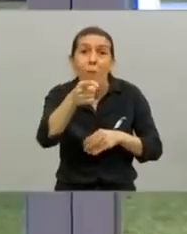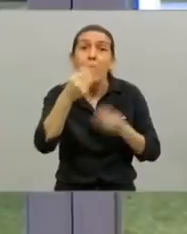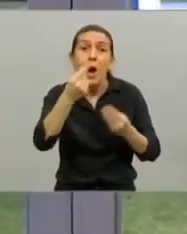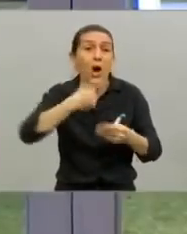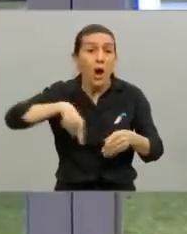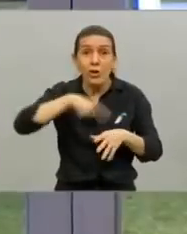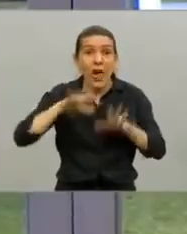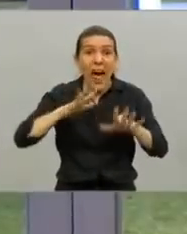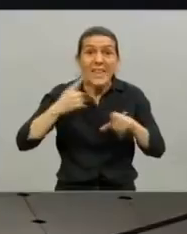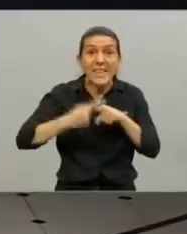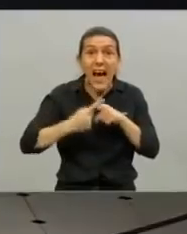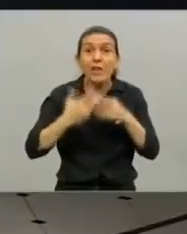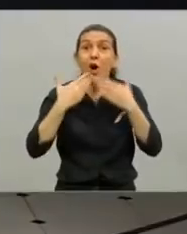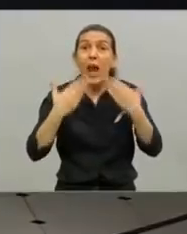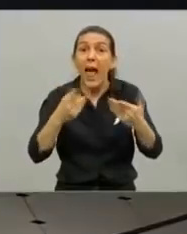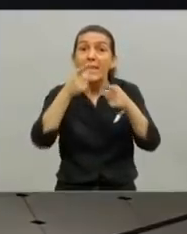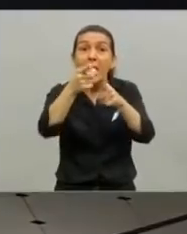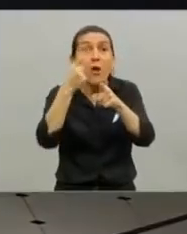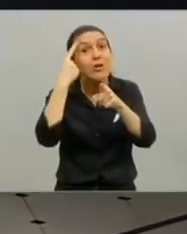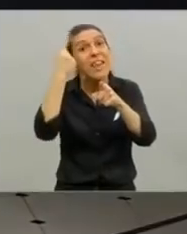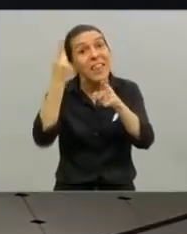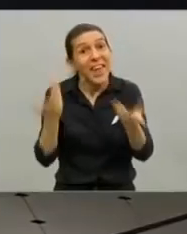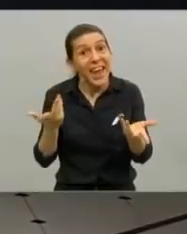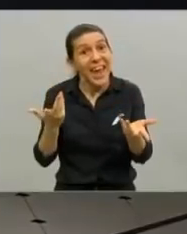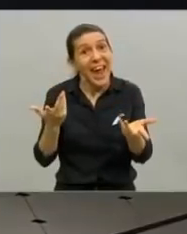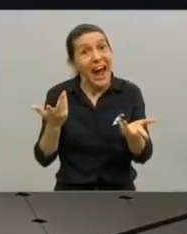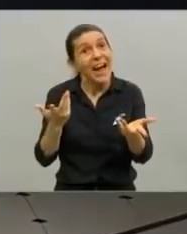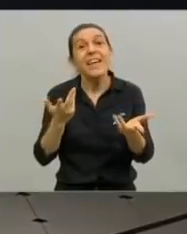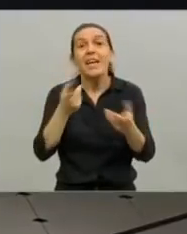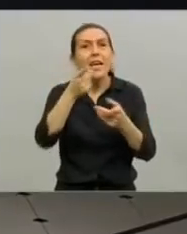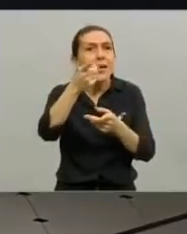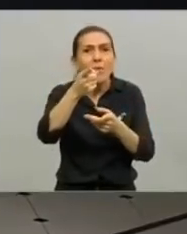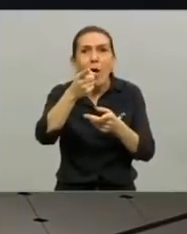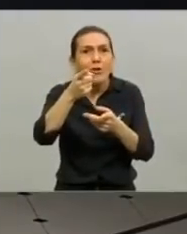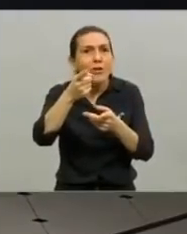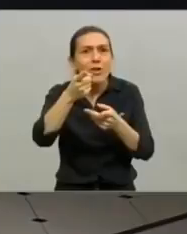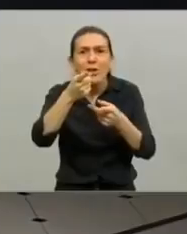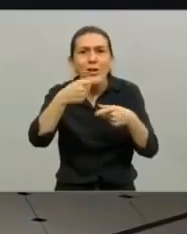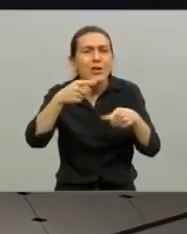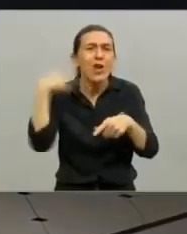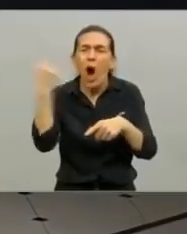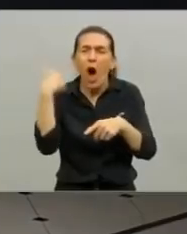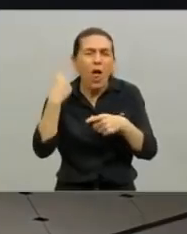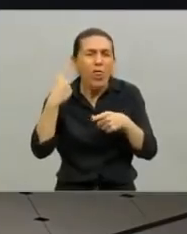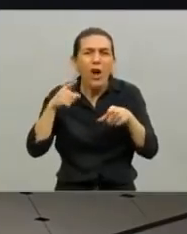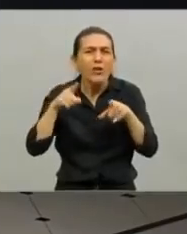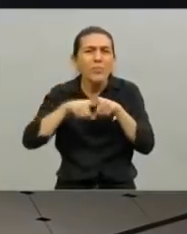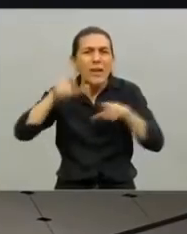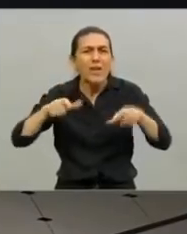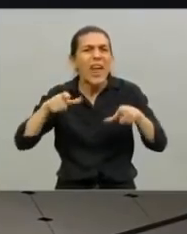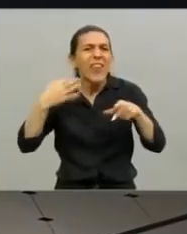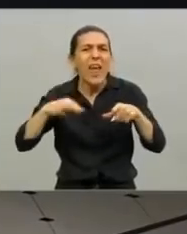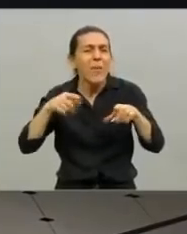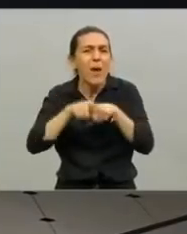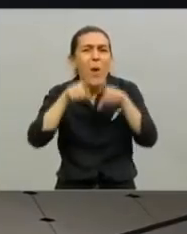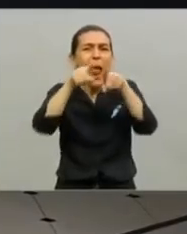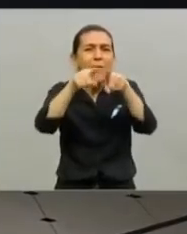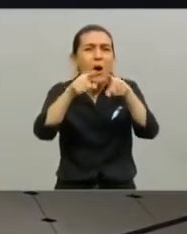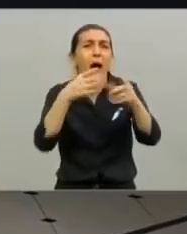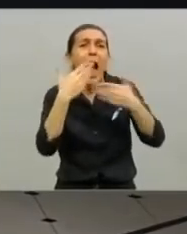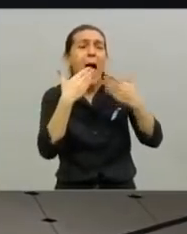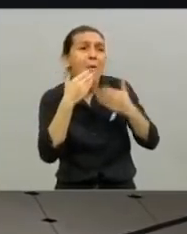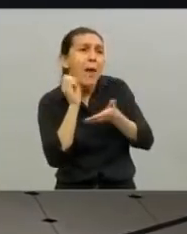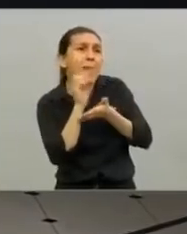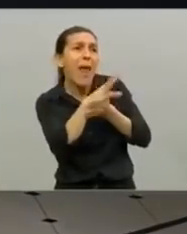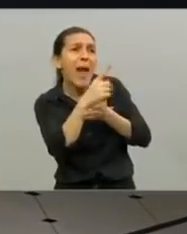vos tuviste esa idea. Y hiciste lo que tenemos que hacer siempre, hablar con las autoridades, porque de